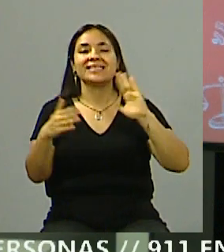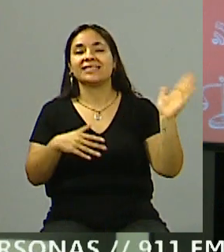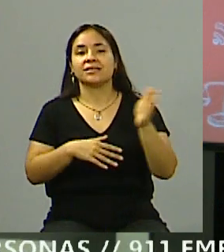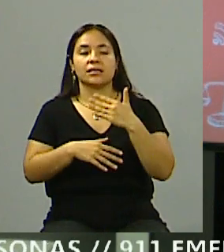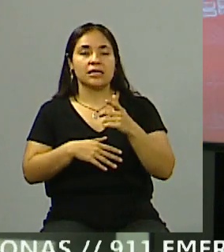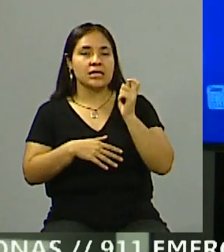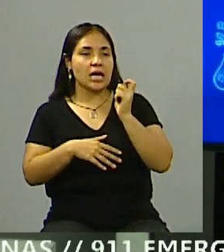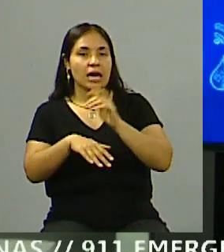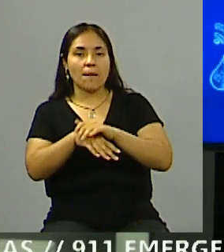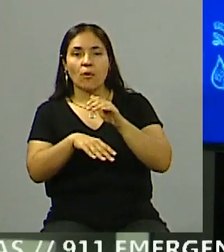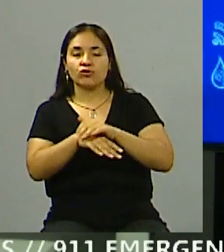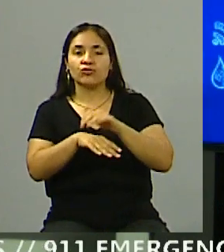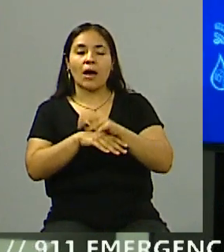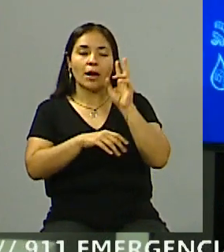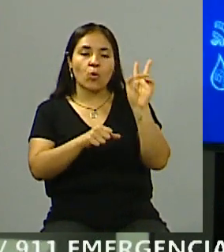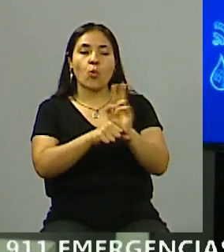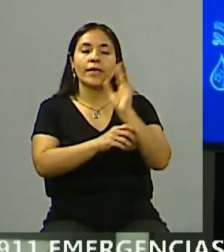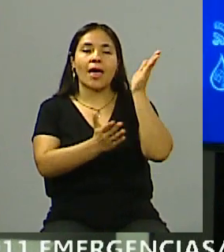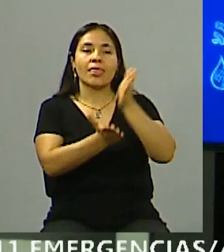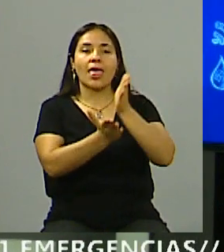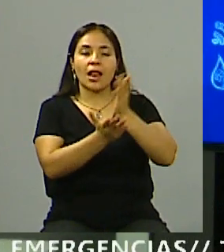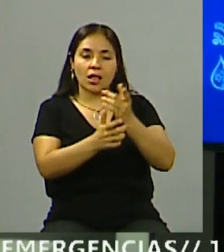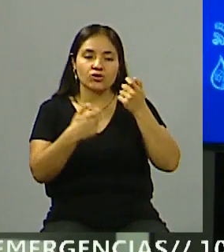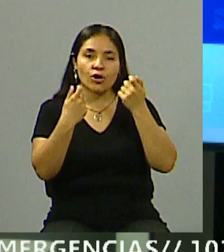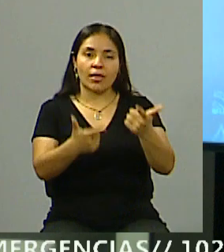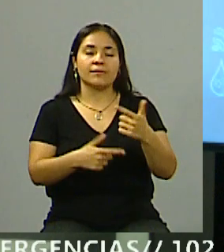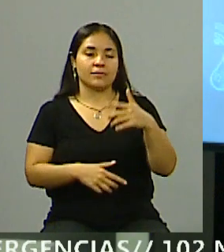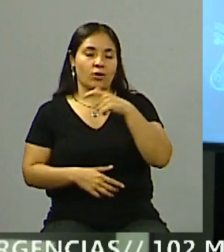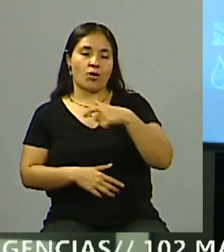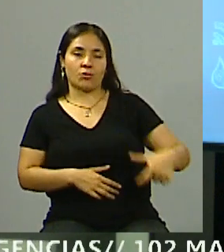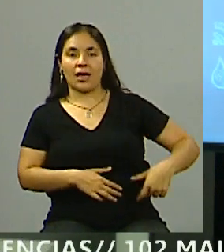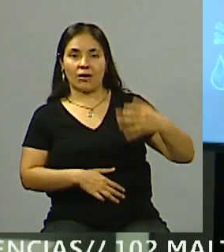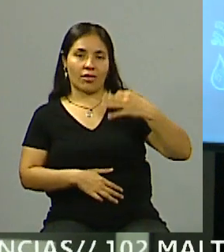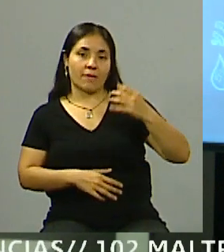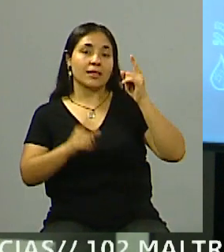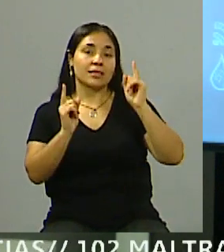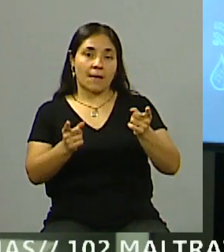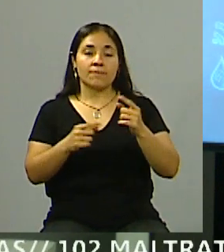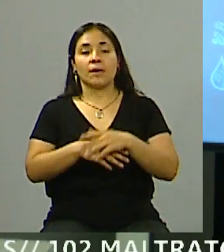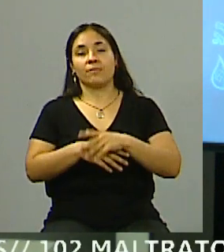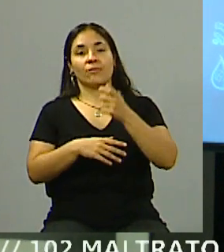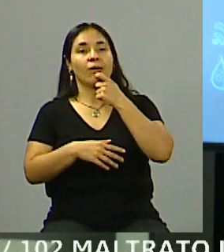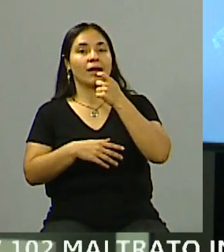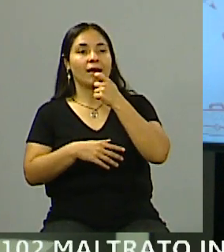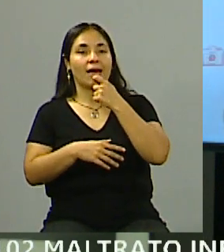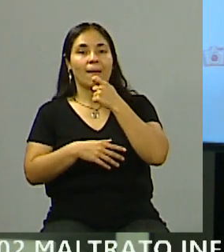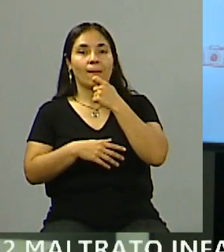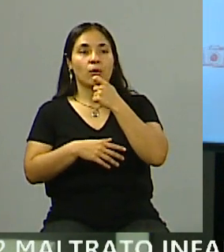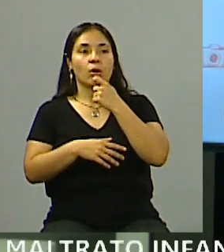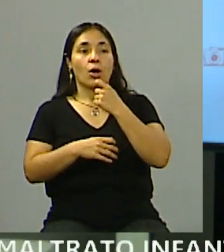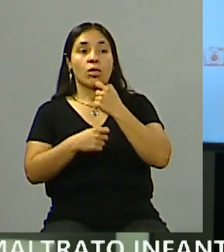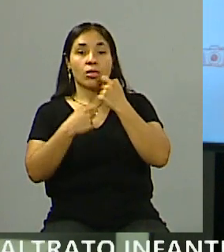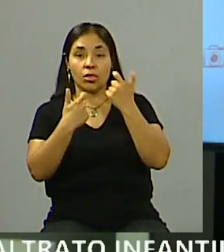Obviamente tiene que ser el Estado. ¿Y qué se desprende garantizando esto para achicar estas brechas,